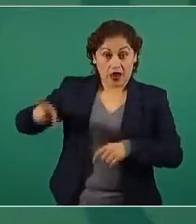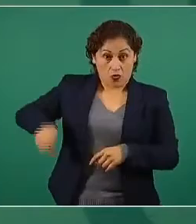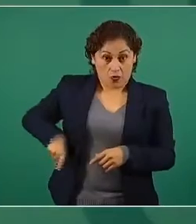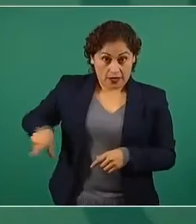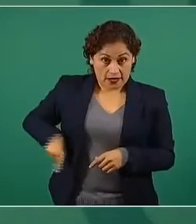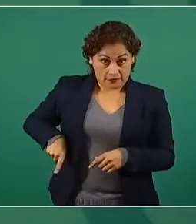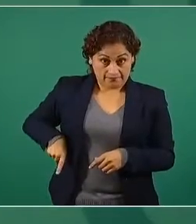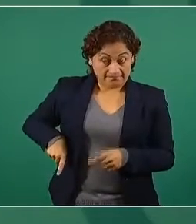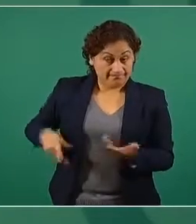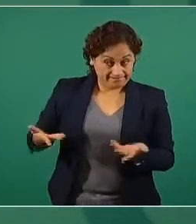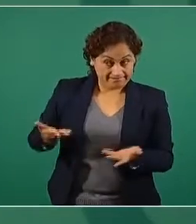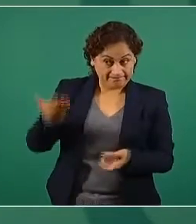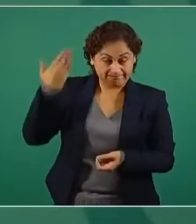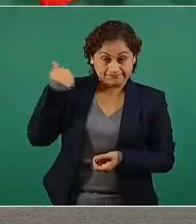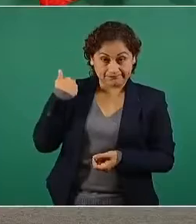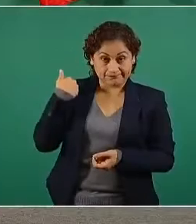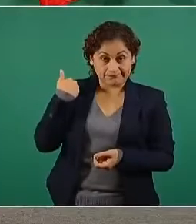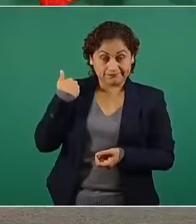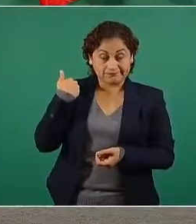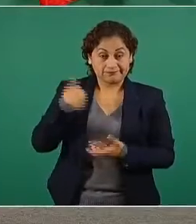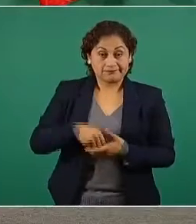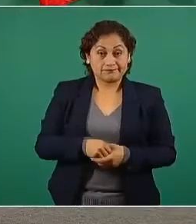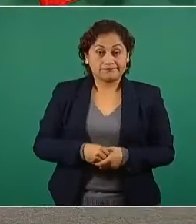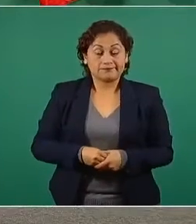al gobierno,